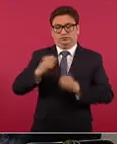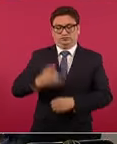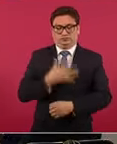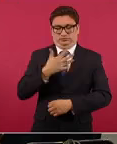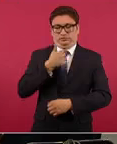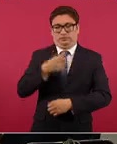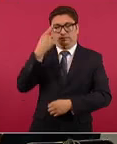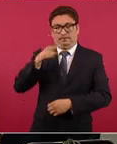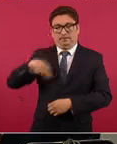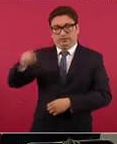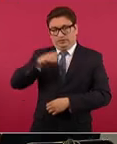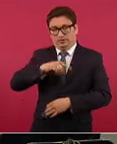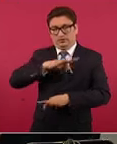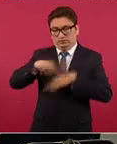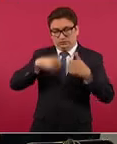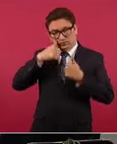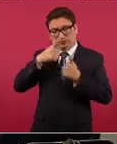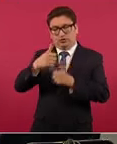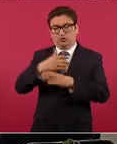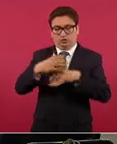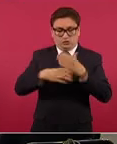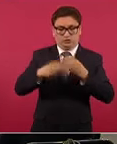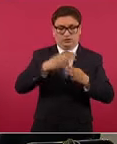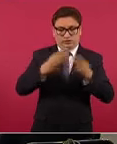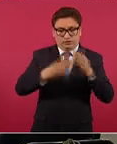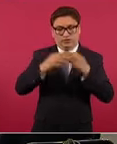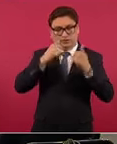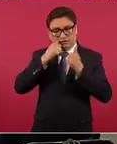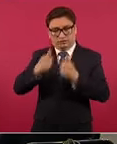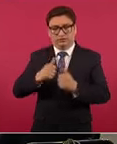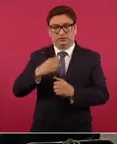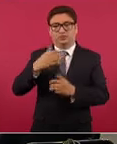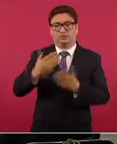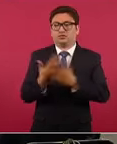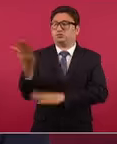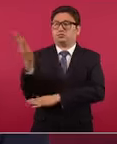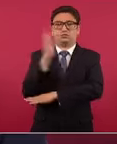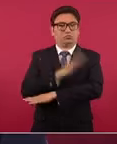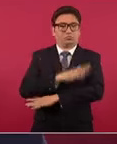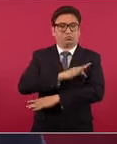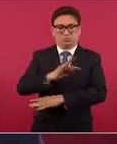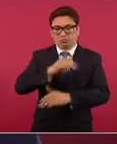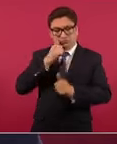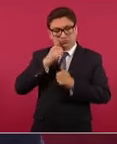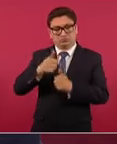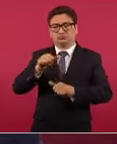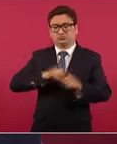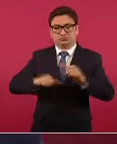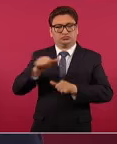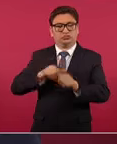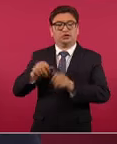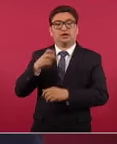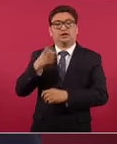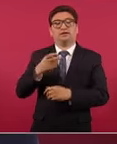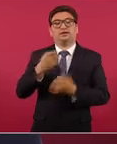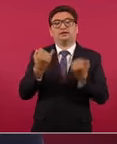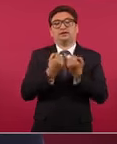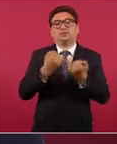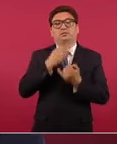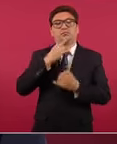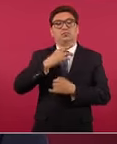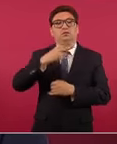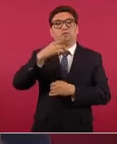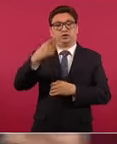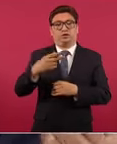tenga todos los insumos y todo el personal para la atención en todo los turnos y adicionalmente a eso mejorar y cambiar